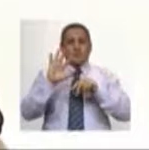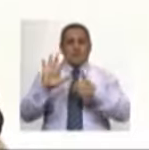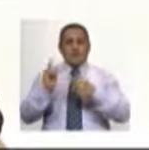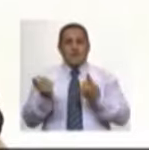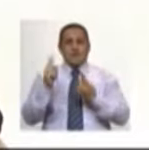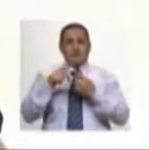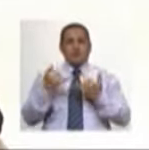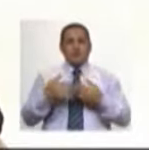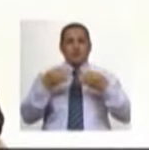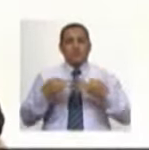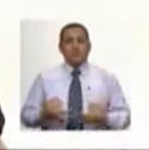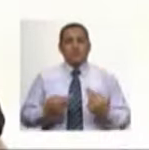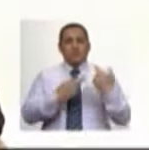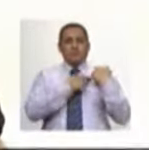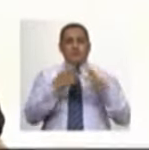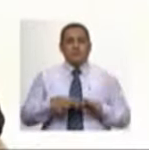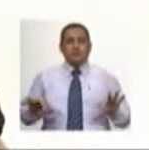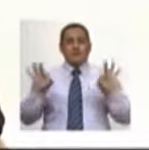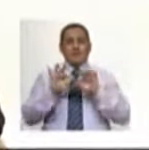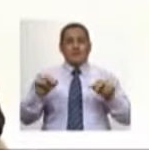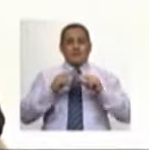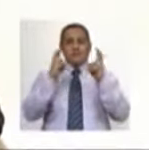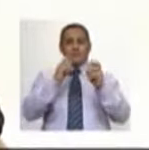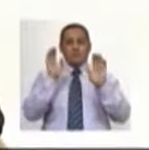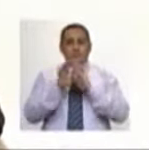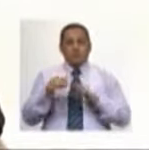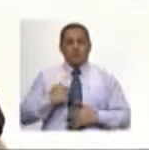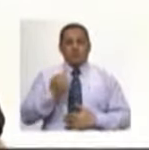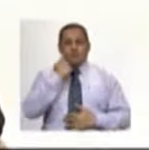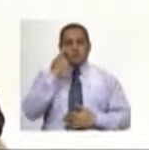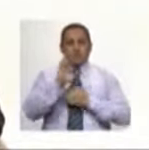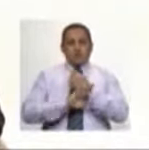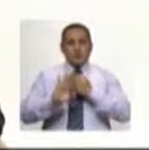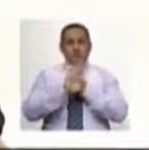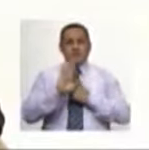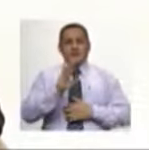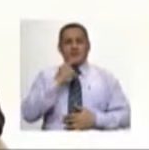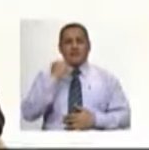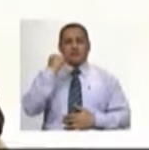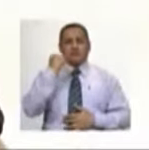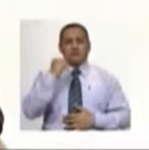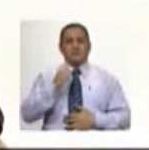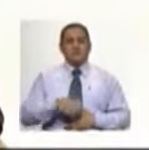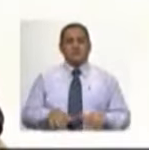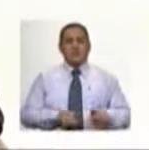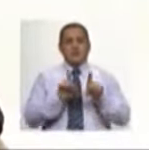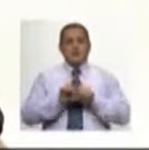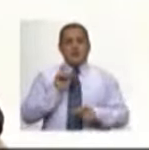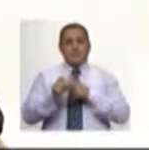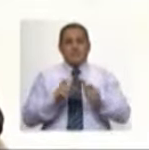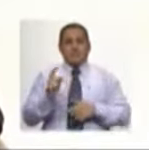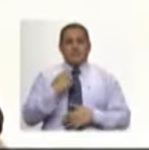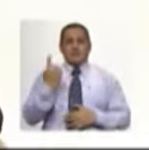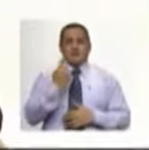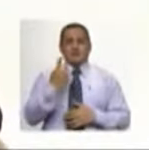ahora, cumple un rol fundamental en materia de reconocimiento, protección de derechos para la ciudadanía,